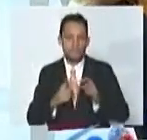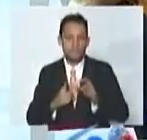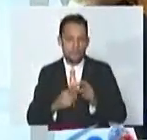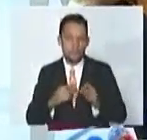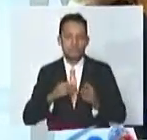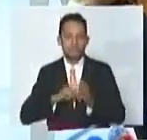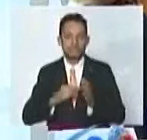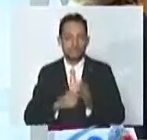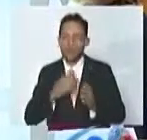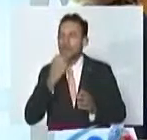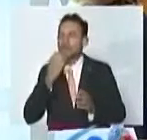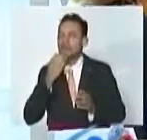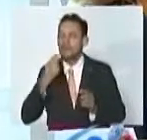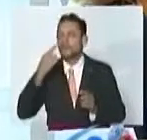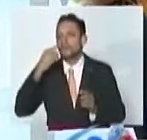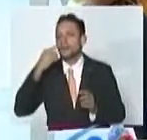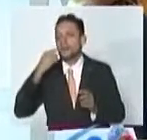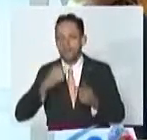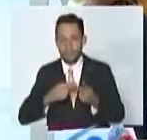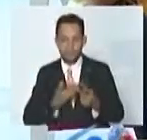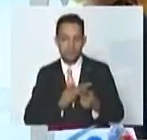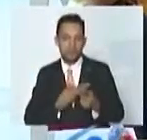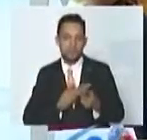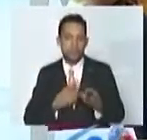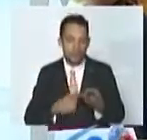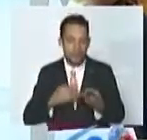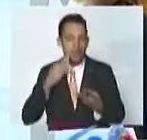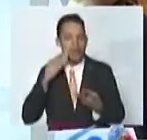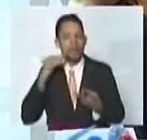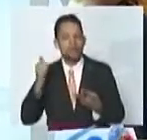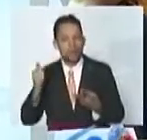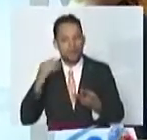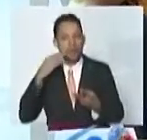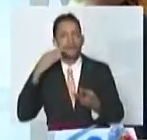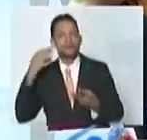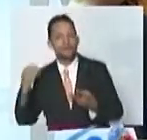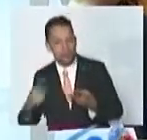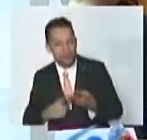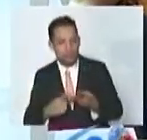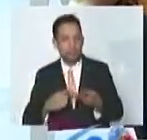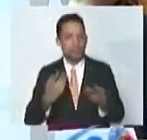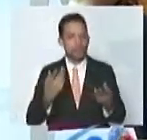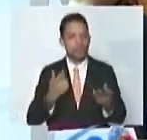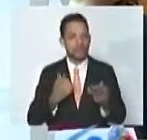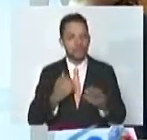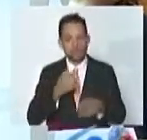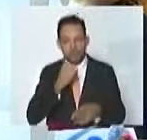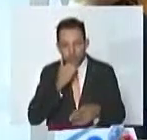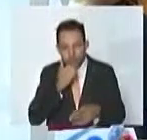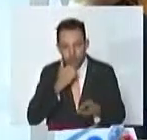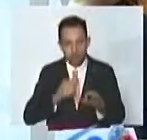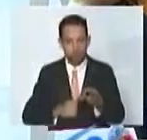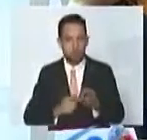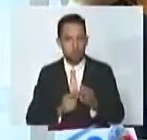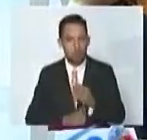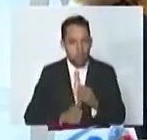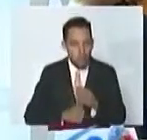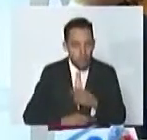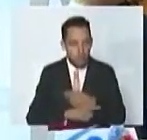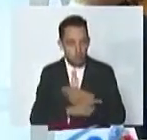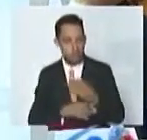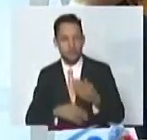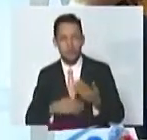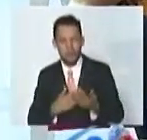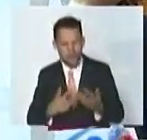los 2 años, yo digo aquí está pasando algo, ¿sí? Necesito consultar para mirar qué hago para